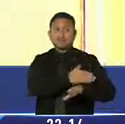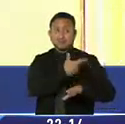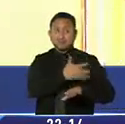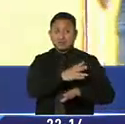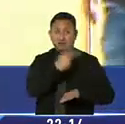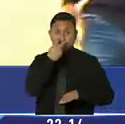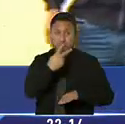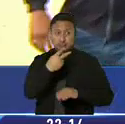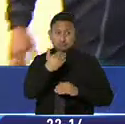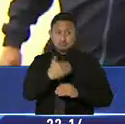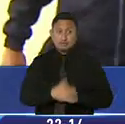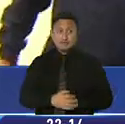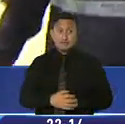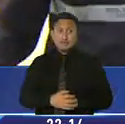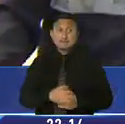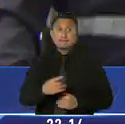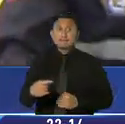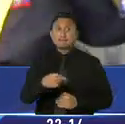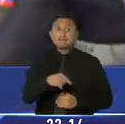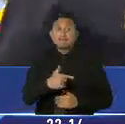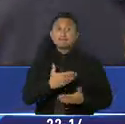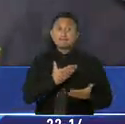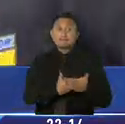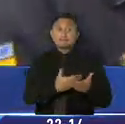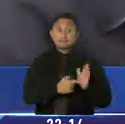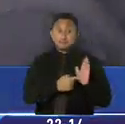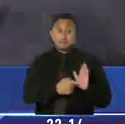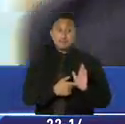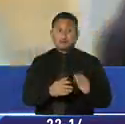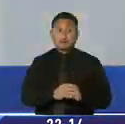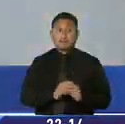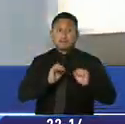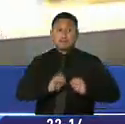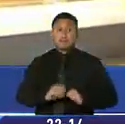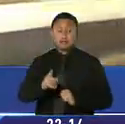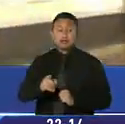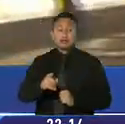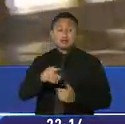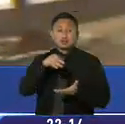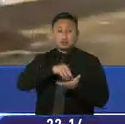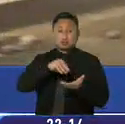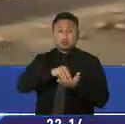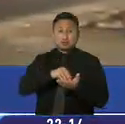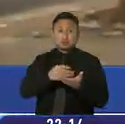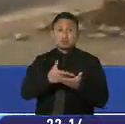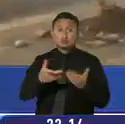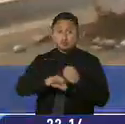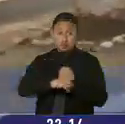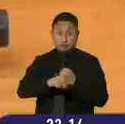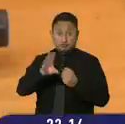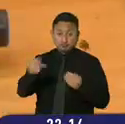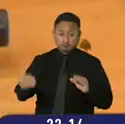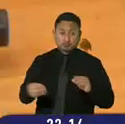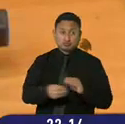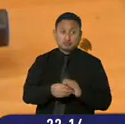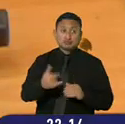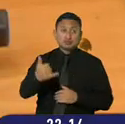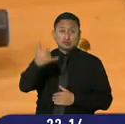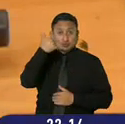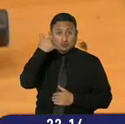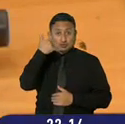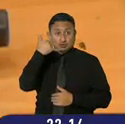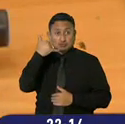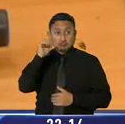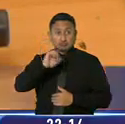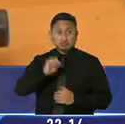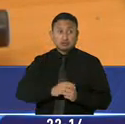semanas. Estos fueron los resultados. Intercambiar estas sustancias por objetos robados, por ejemplo, celulares. Asimismo, estos